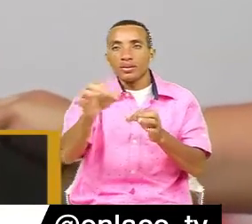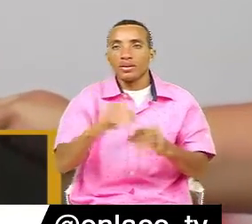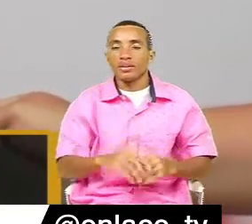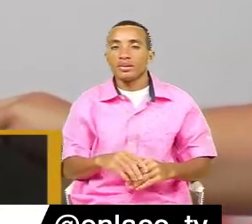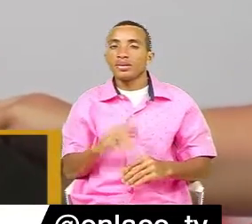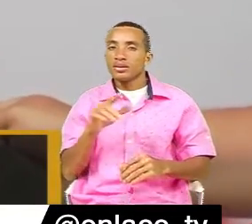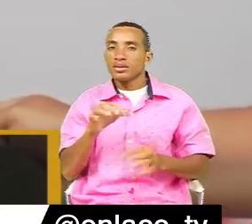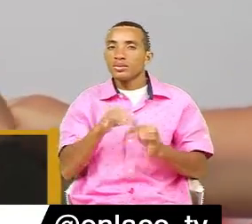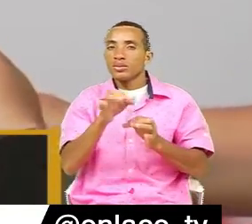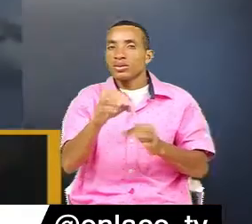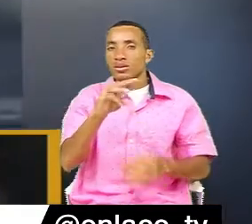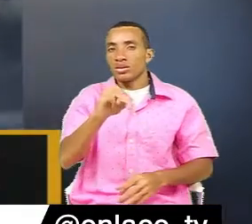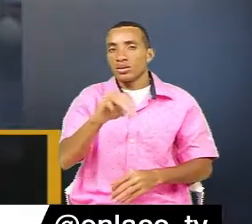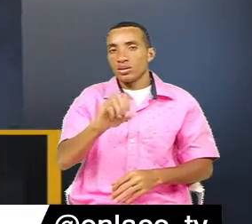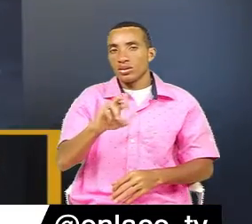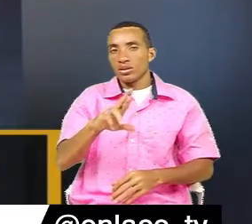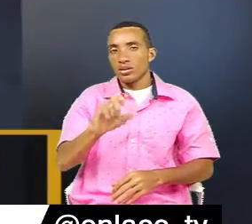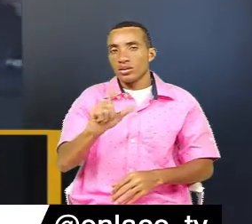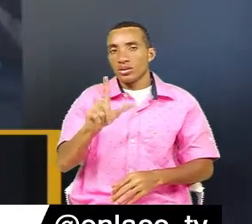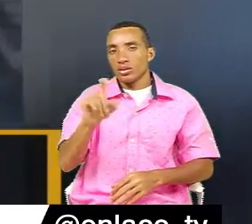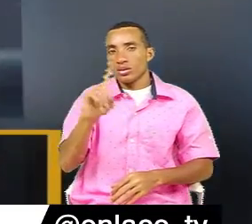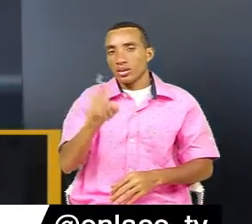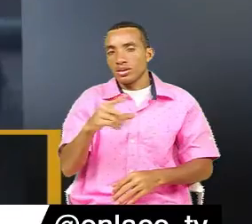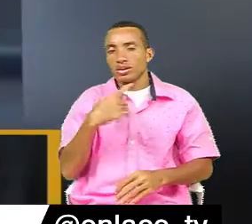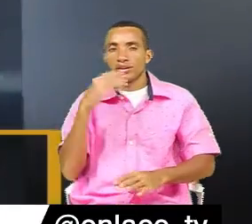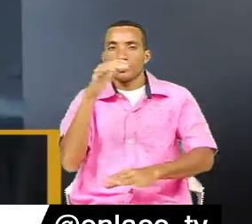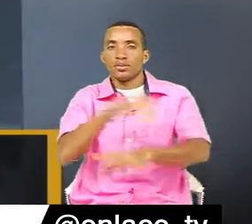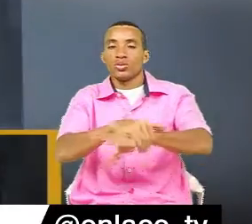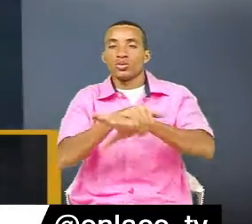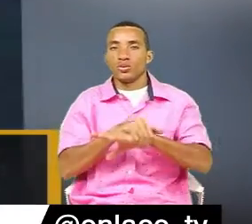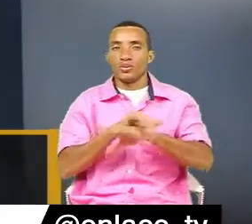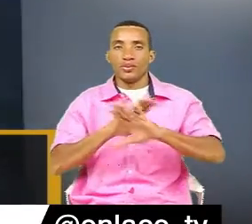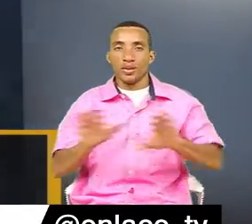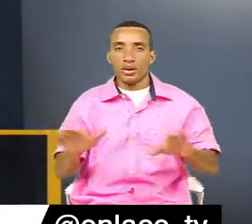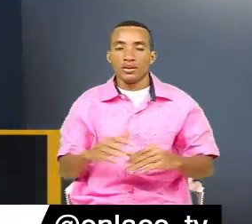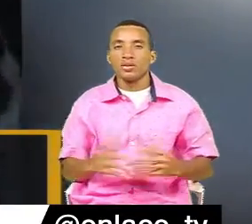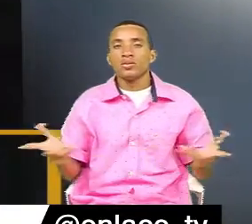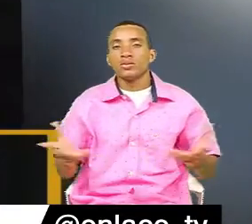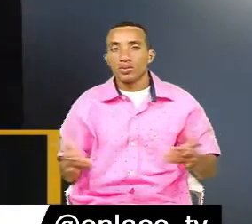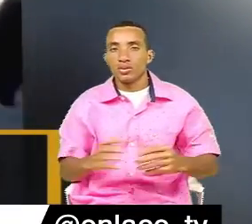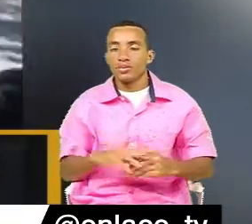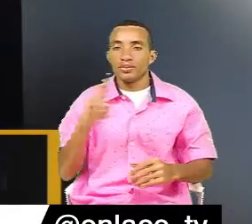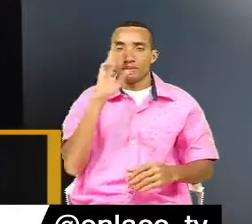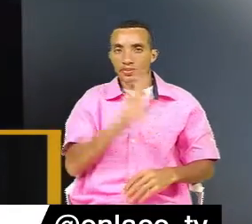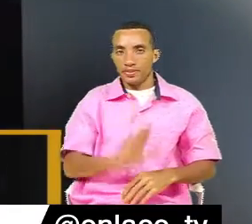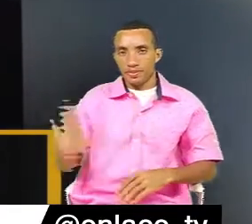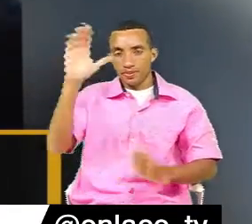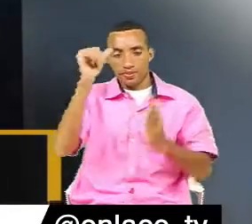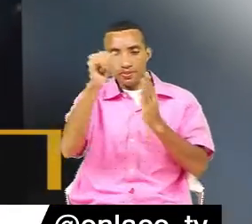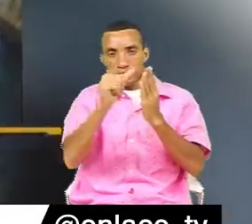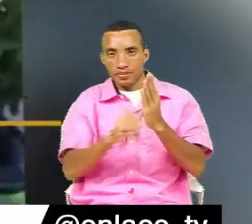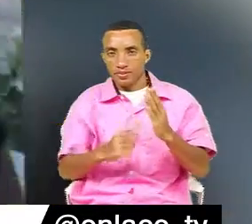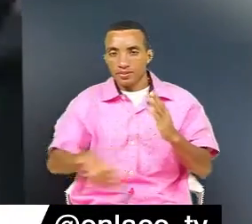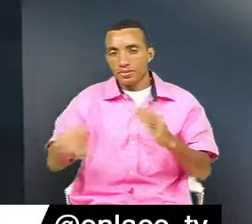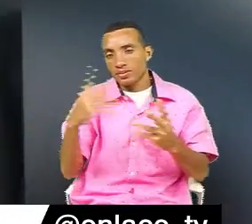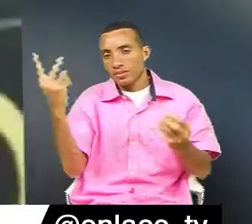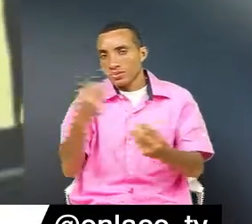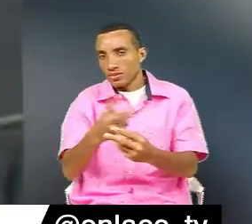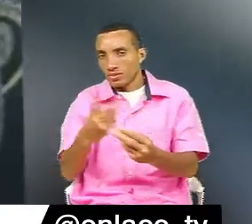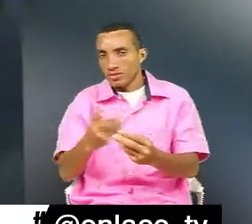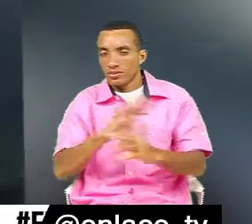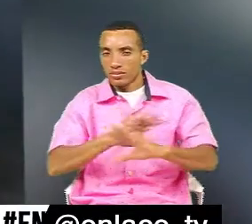la captura de este sujeto. Las autoridades aseguraron que la captura se dio en el marco del programa nacional que desarticula estas estructuras criminales en